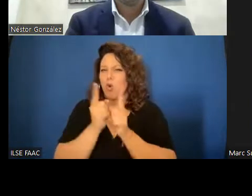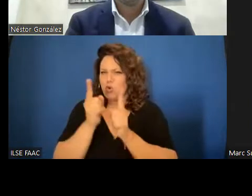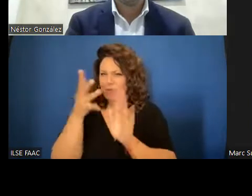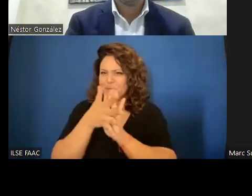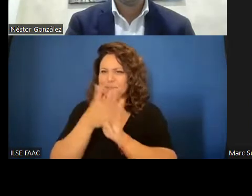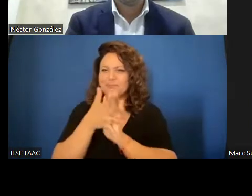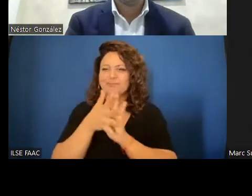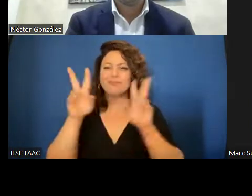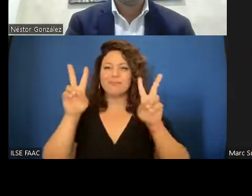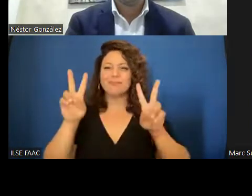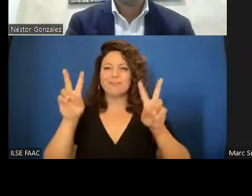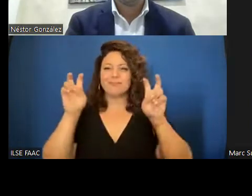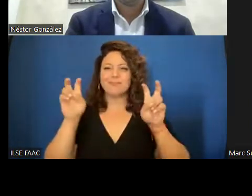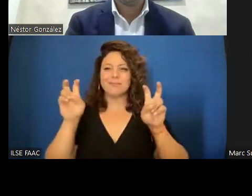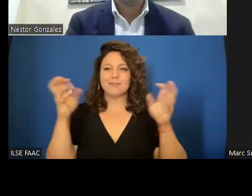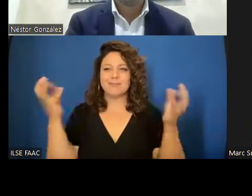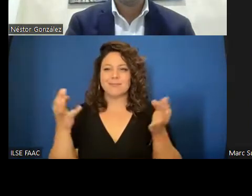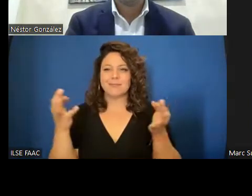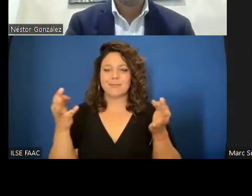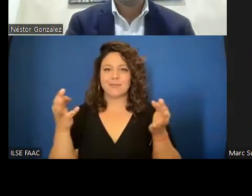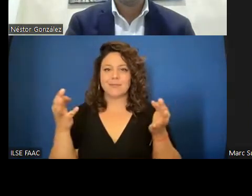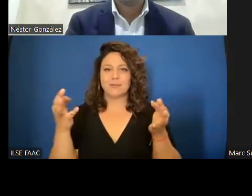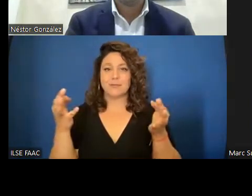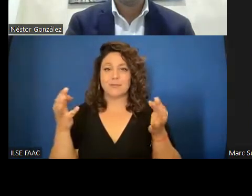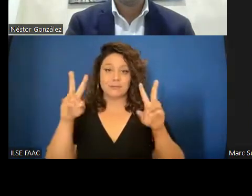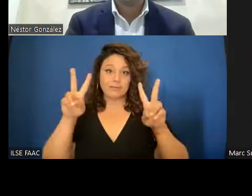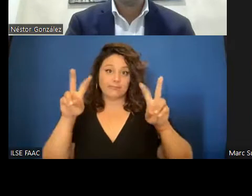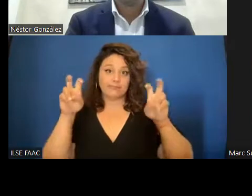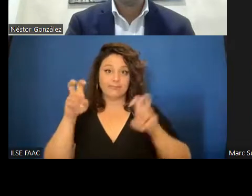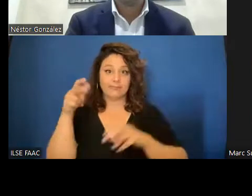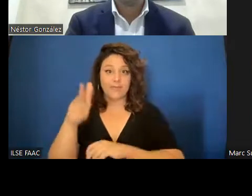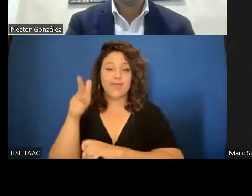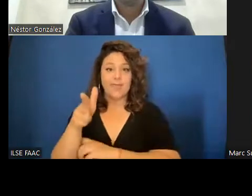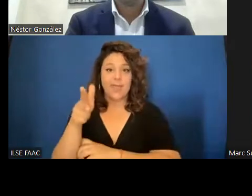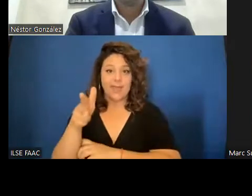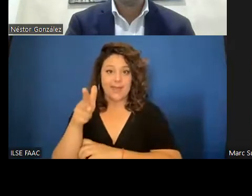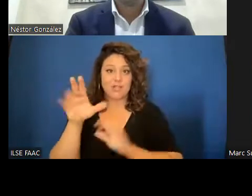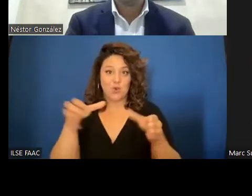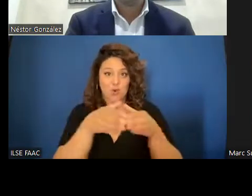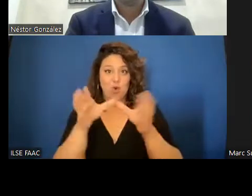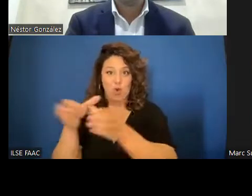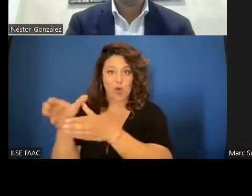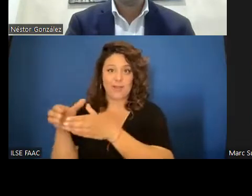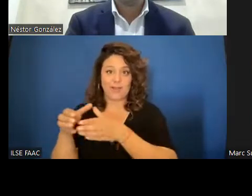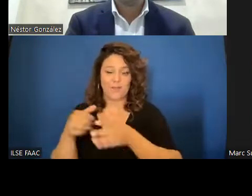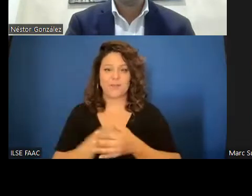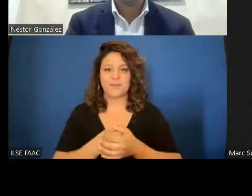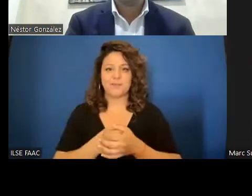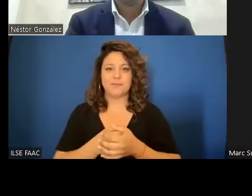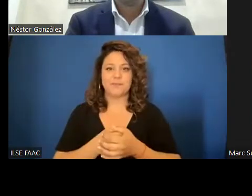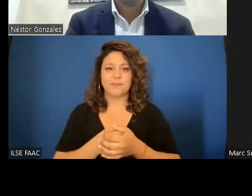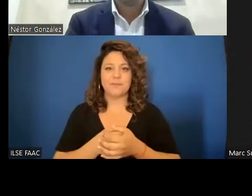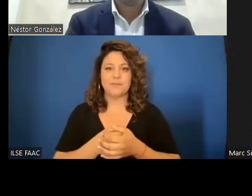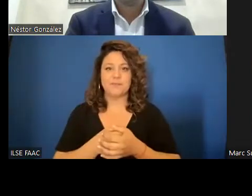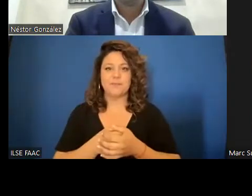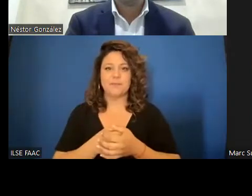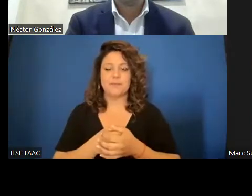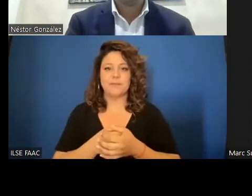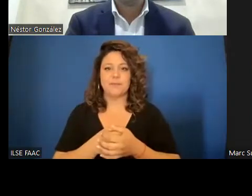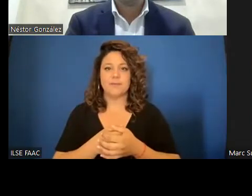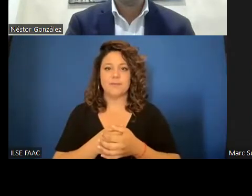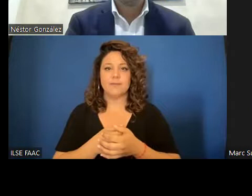toda la evolución en el tema de los derechos de estos colectivos. Hemos pasado